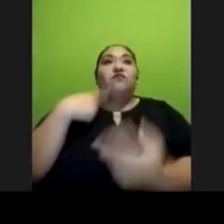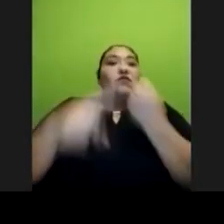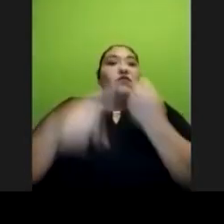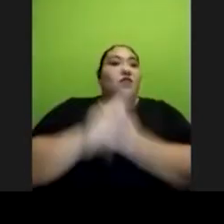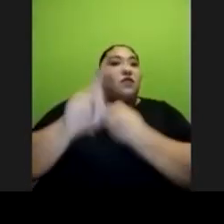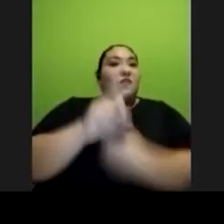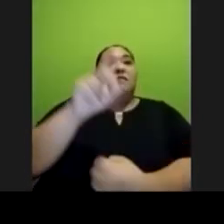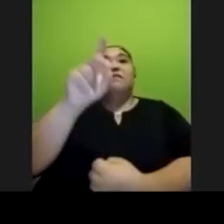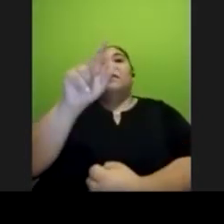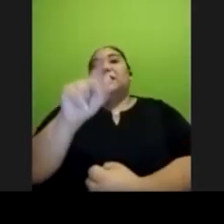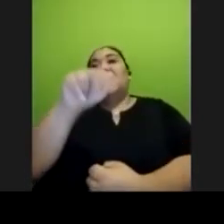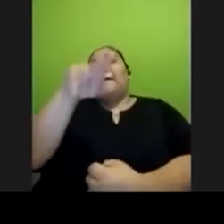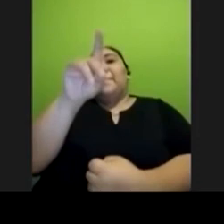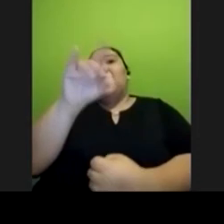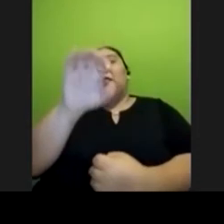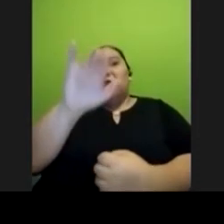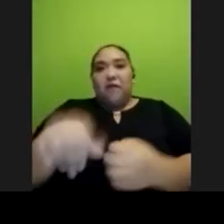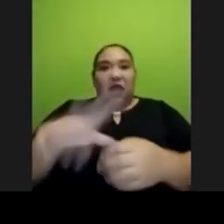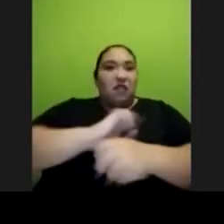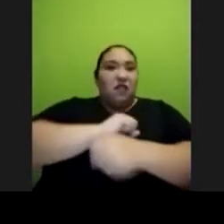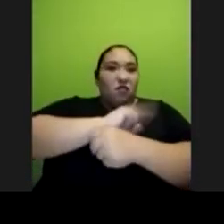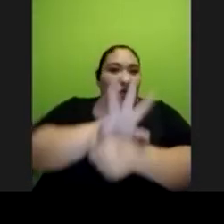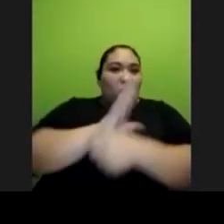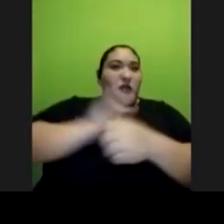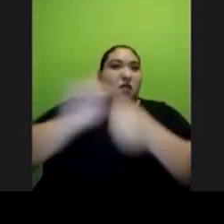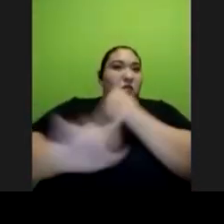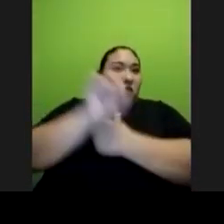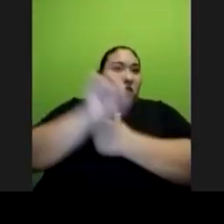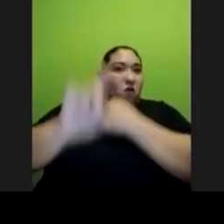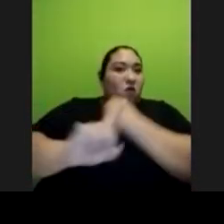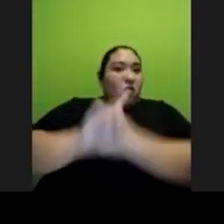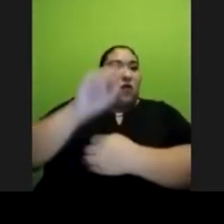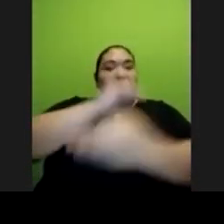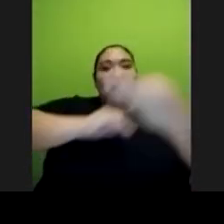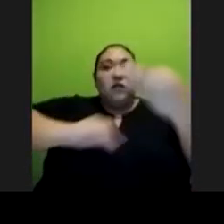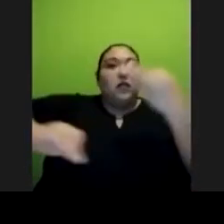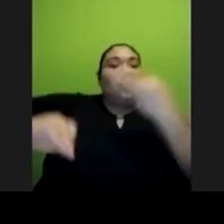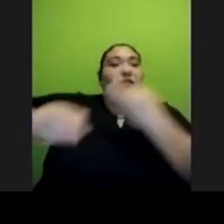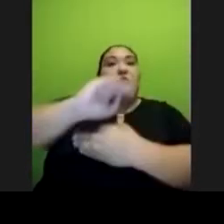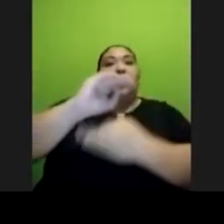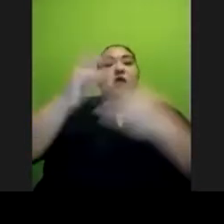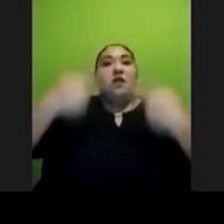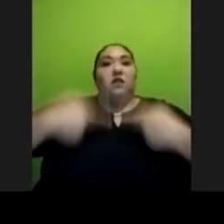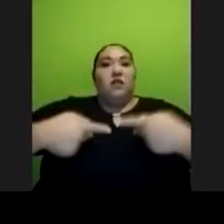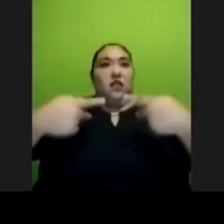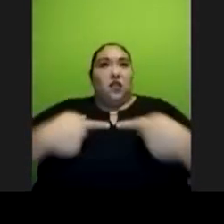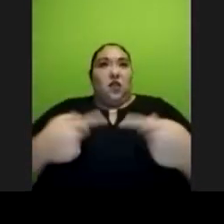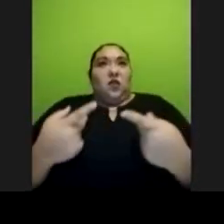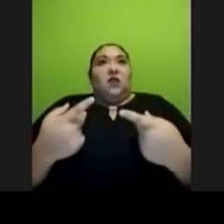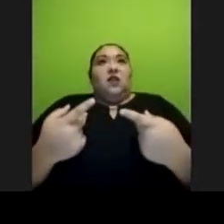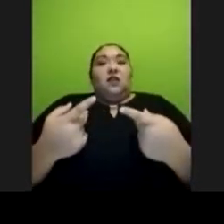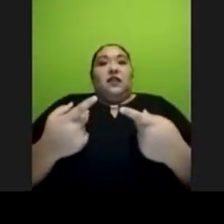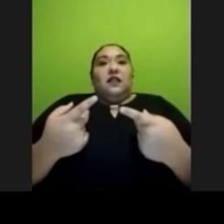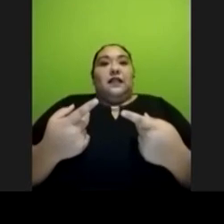población mexicana, tomando en cuenta las diferencias que ha señalado